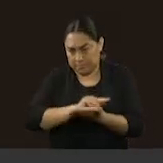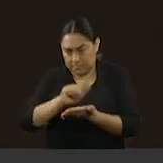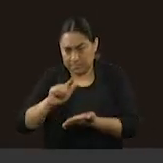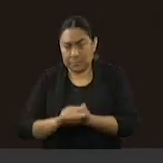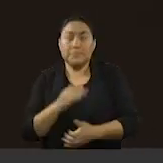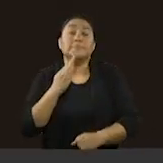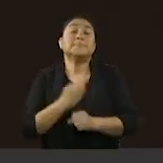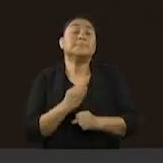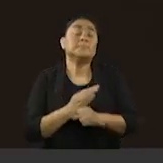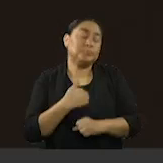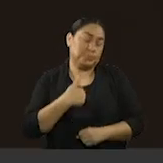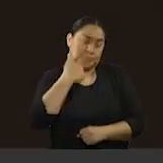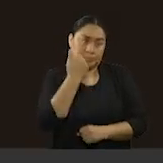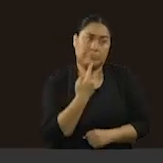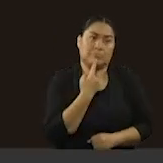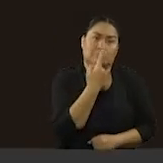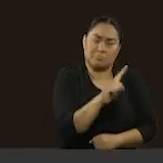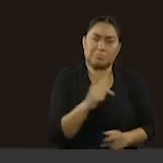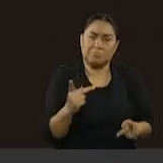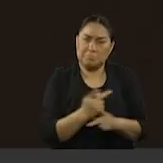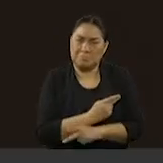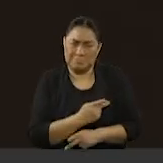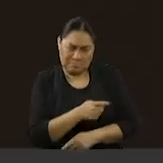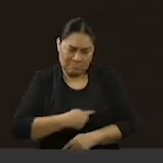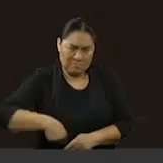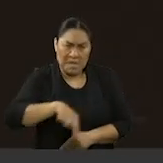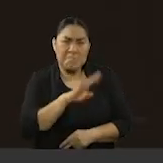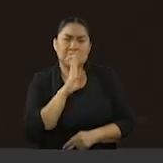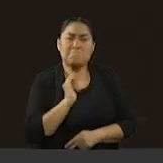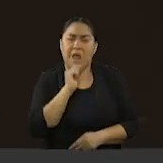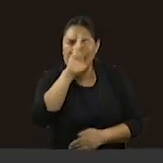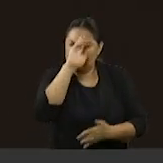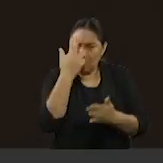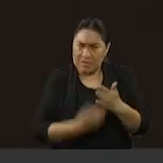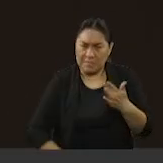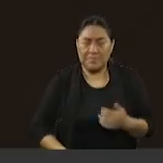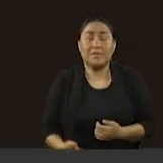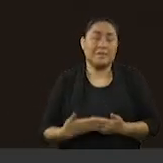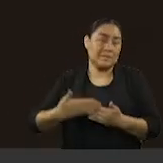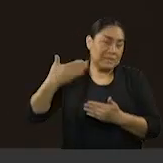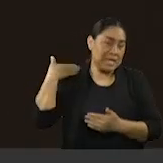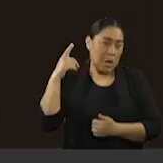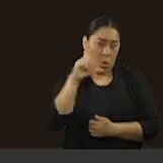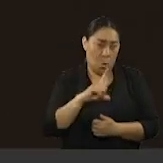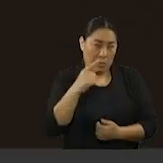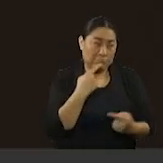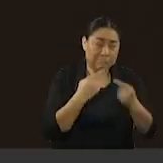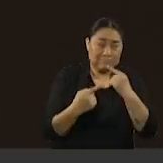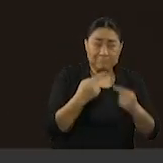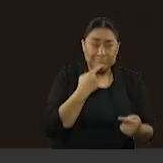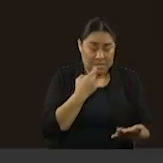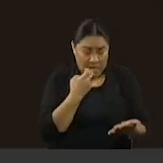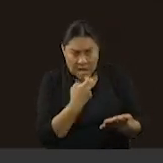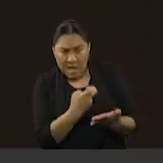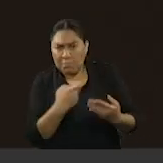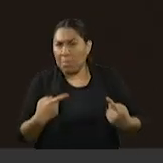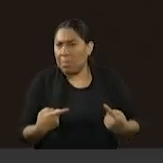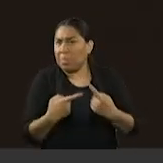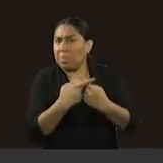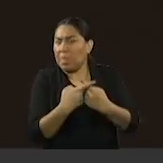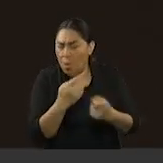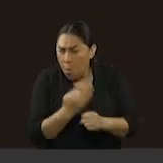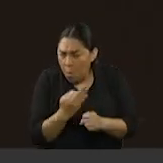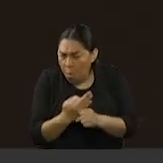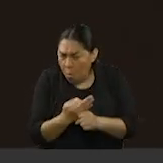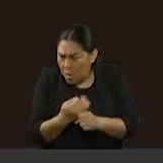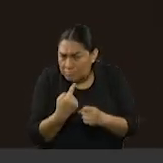denunciar la violación al proceso legislativo, pues el dictamen que aprobamos el pasado lunes no es el dictamen que se discute en